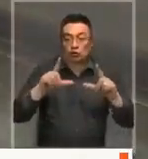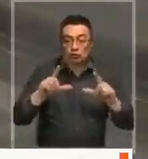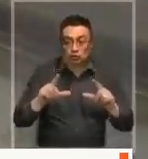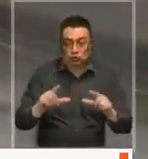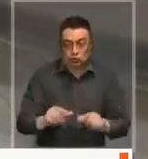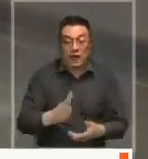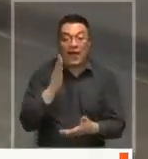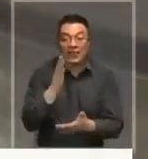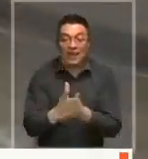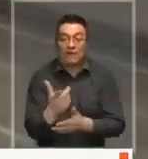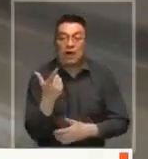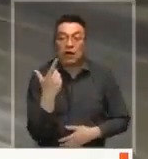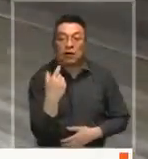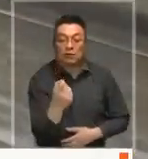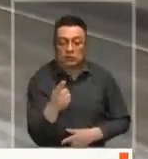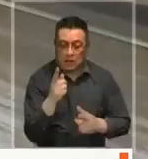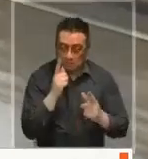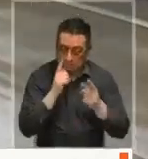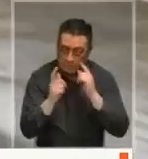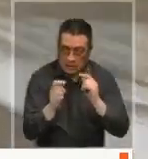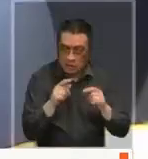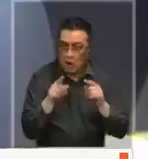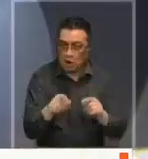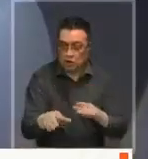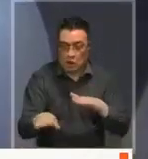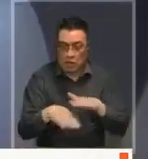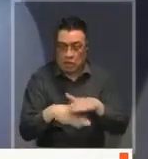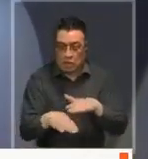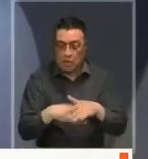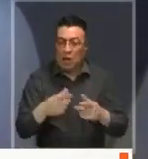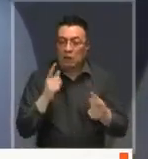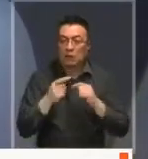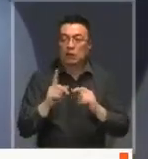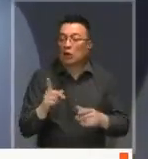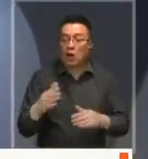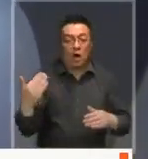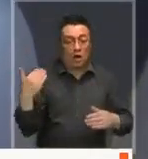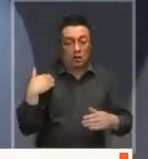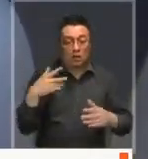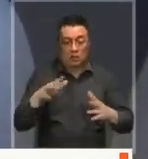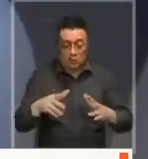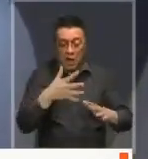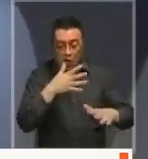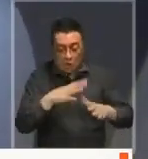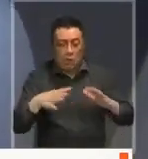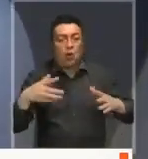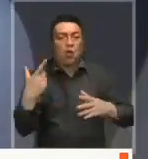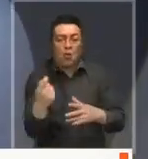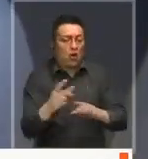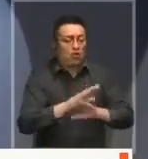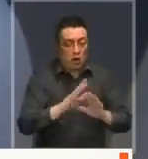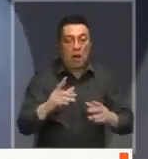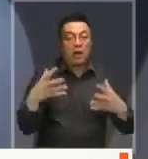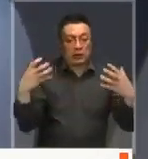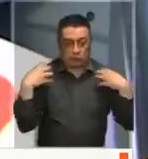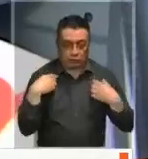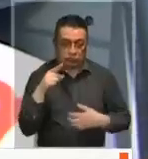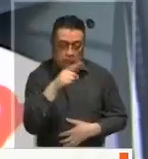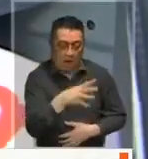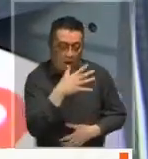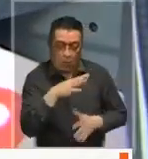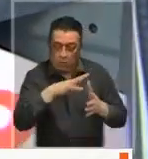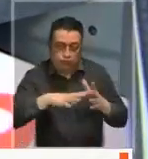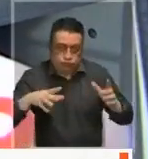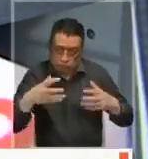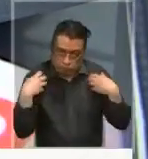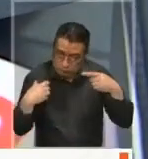sí la velocidad por los riesgos que implica. Independiente que la autopista se esté quejando, que el exceso de velocidad, todo, pero responsabilidad de ellos la fuga de agua. Uno